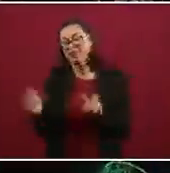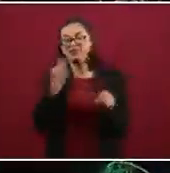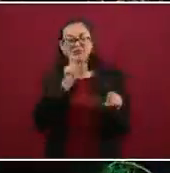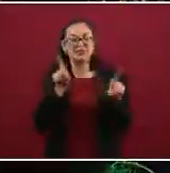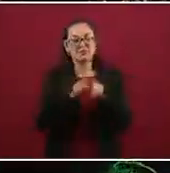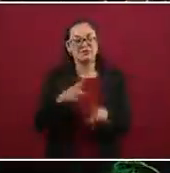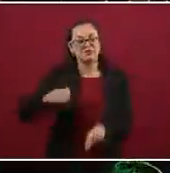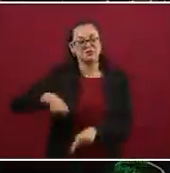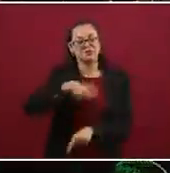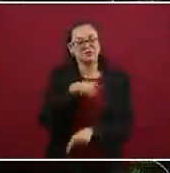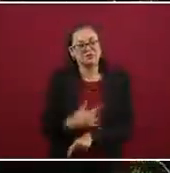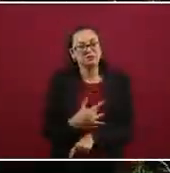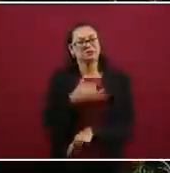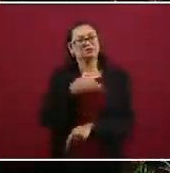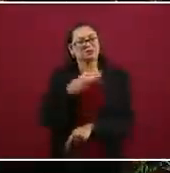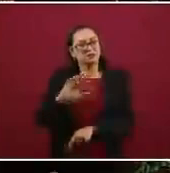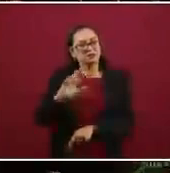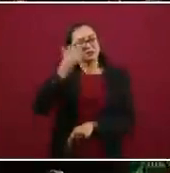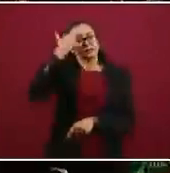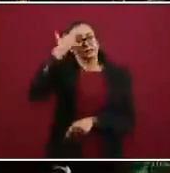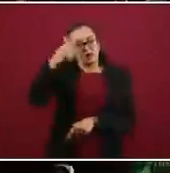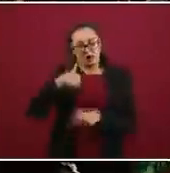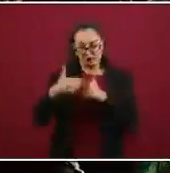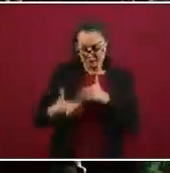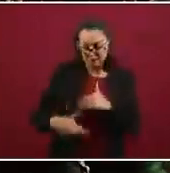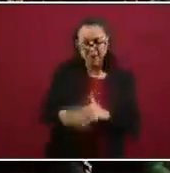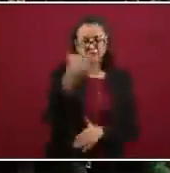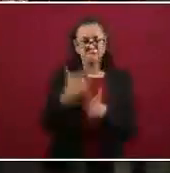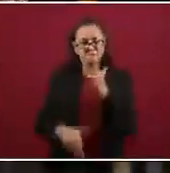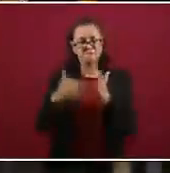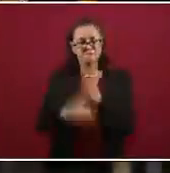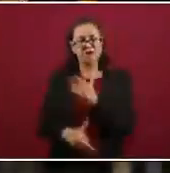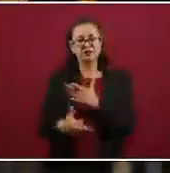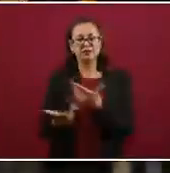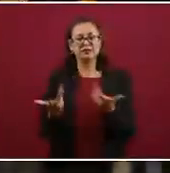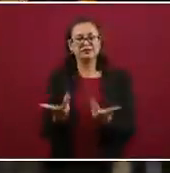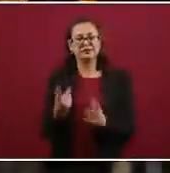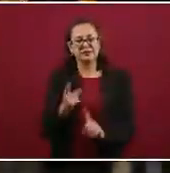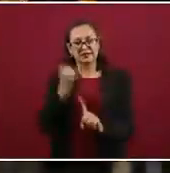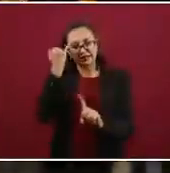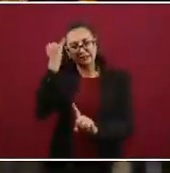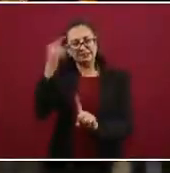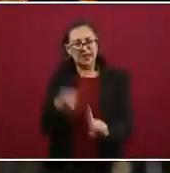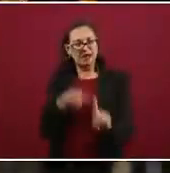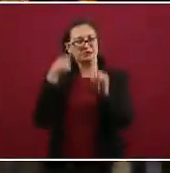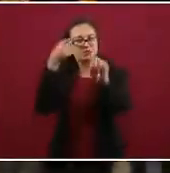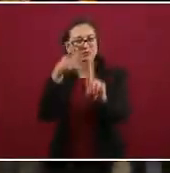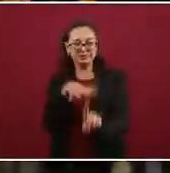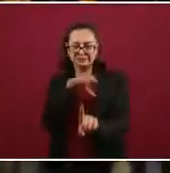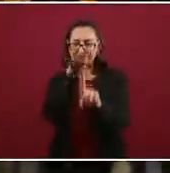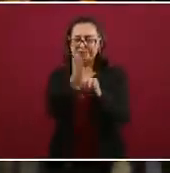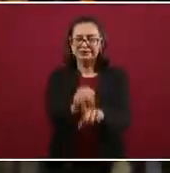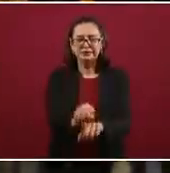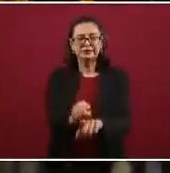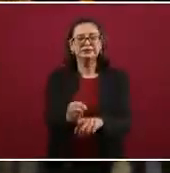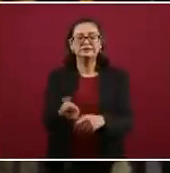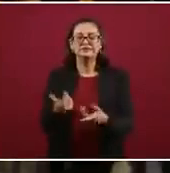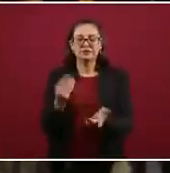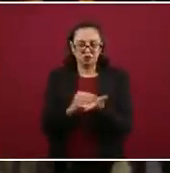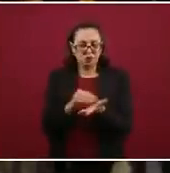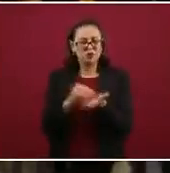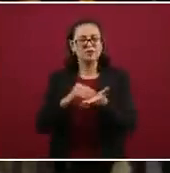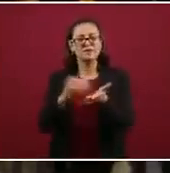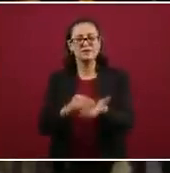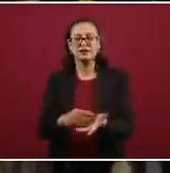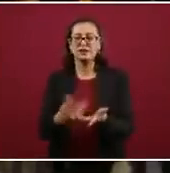en todo lo que todavía nos toca hacer por llegar a estos ideales de los caudillos, a esta pues idea de